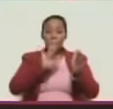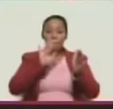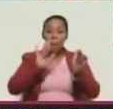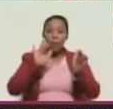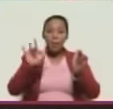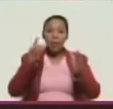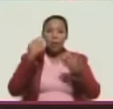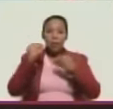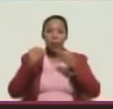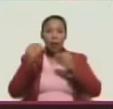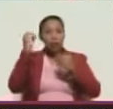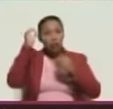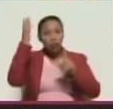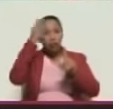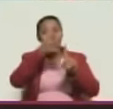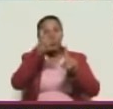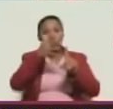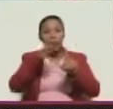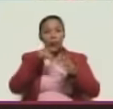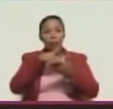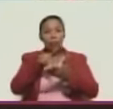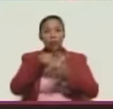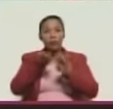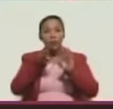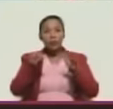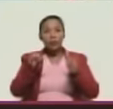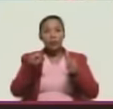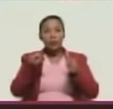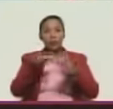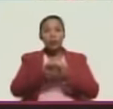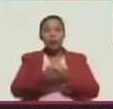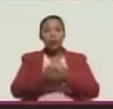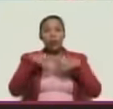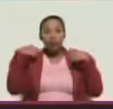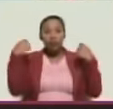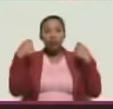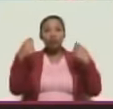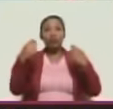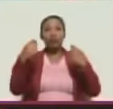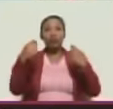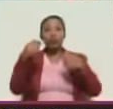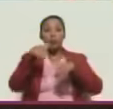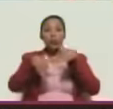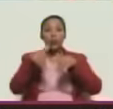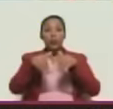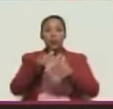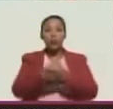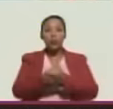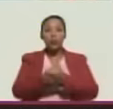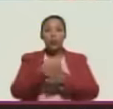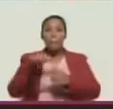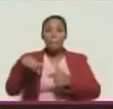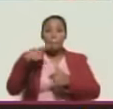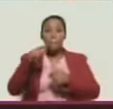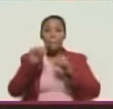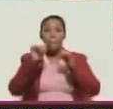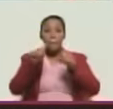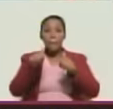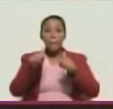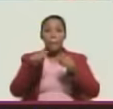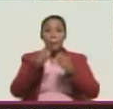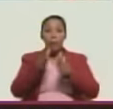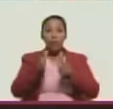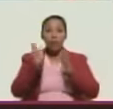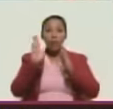capacitación de los miembros de mesa y continúa la campaña electoral hasta el primero de diciembre mañana también inicia la auditoría de la infraestruc